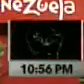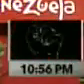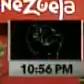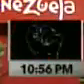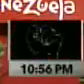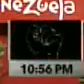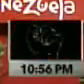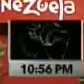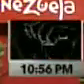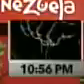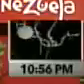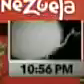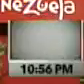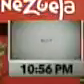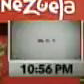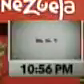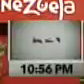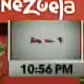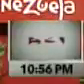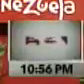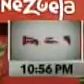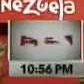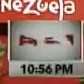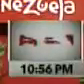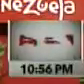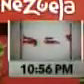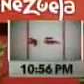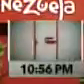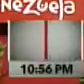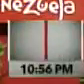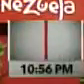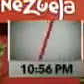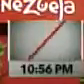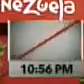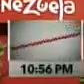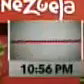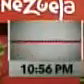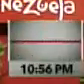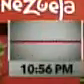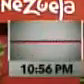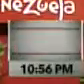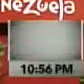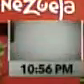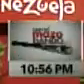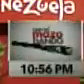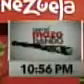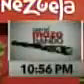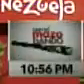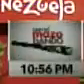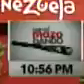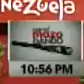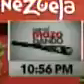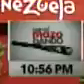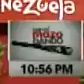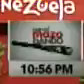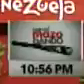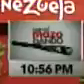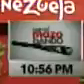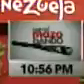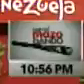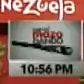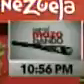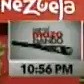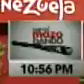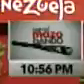calculado y hoy Yo estoy seguro no tengo las pruebas así Pero estoy seguro que al comandante